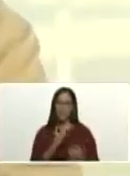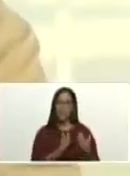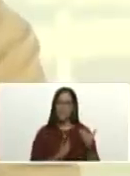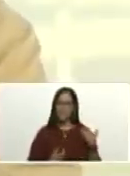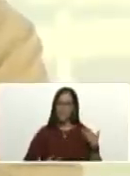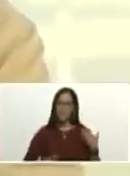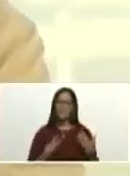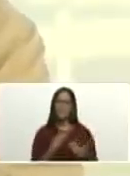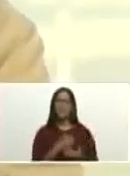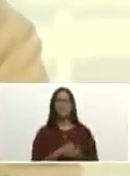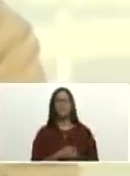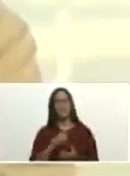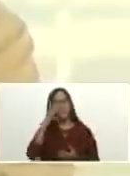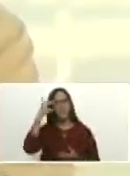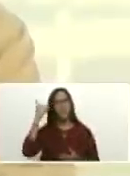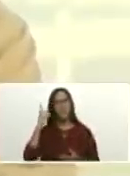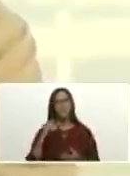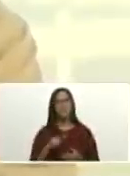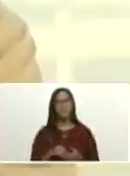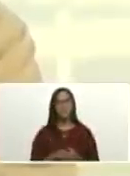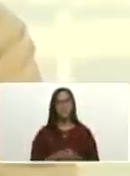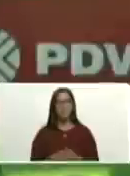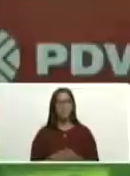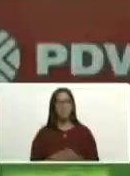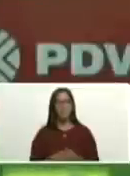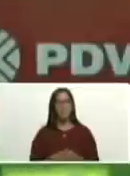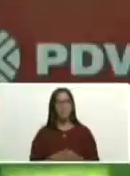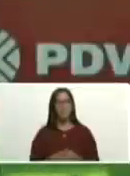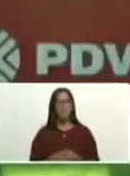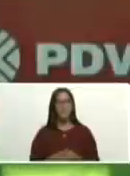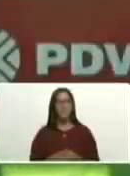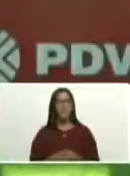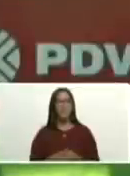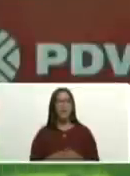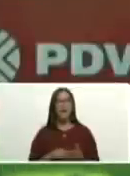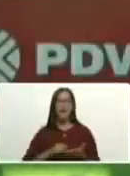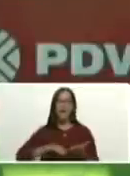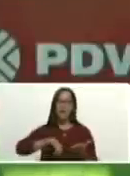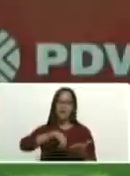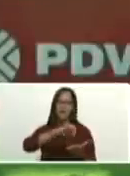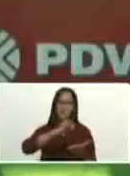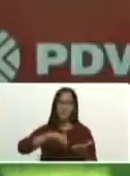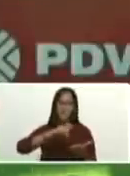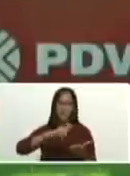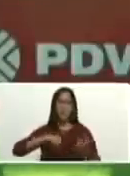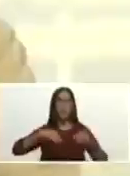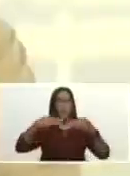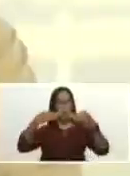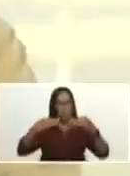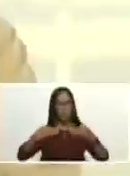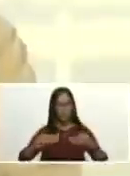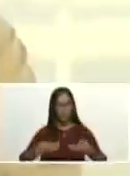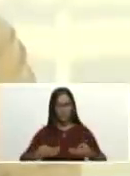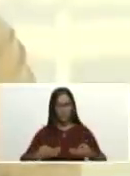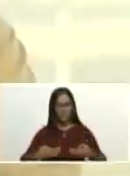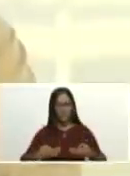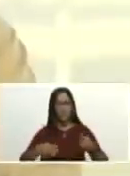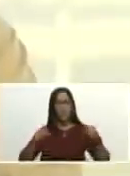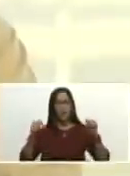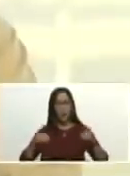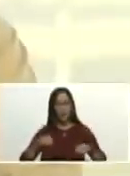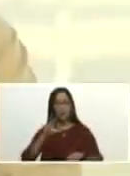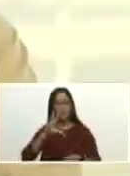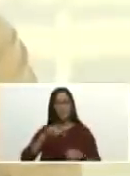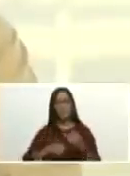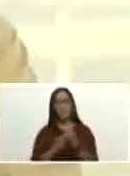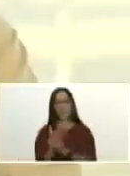vicepresidenta, compañera Delcy Rodríguez, a firmar oficialmente hoy 3 de